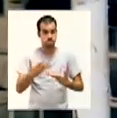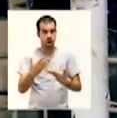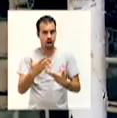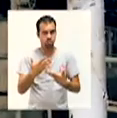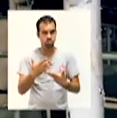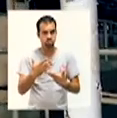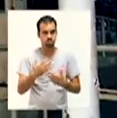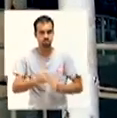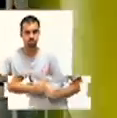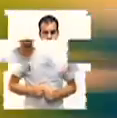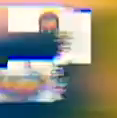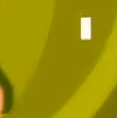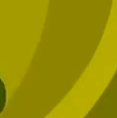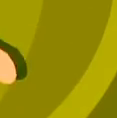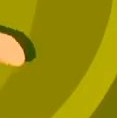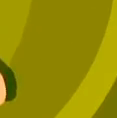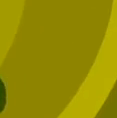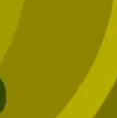la imaginación y el ímpetu.